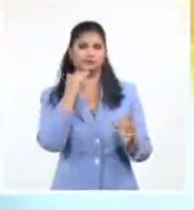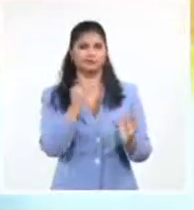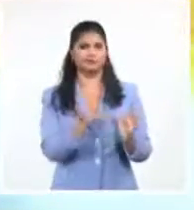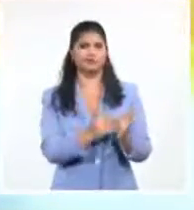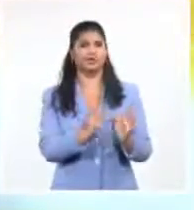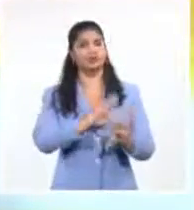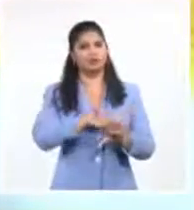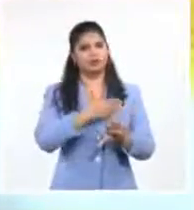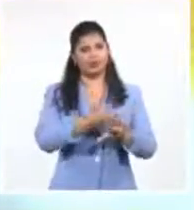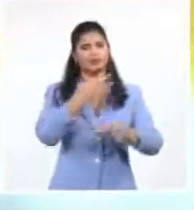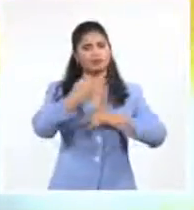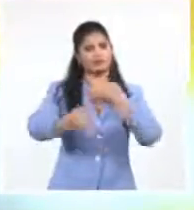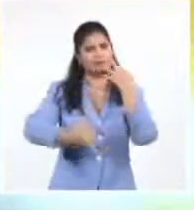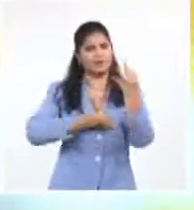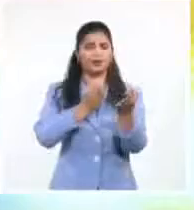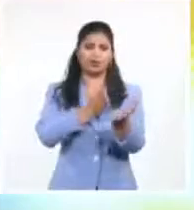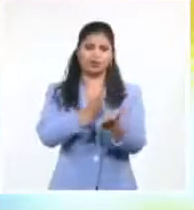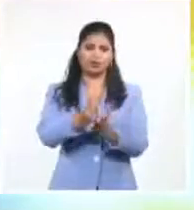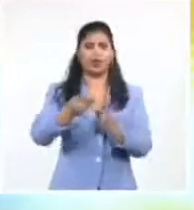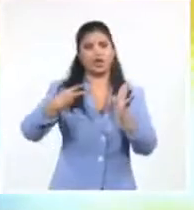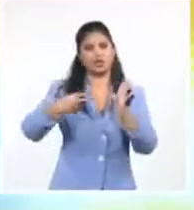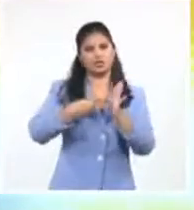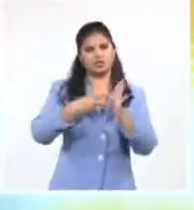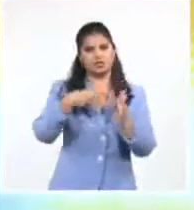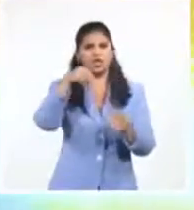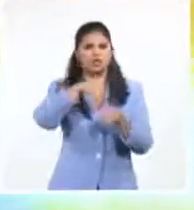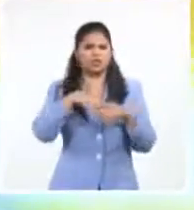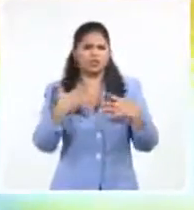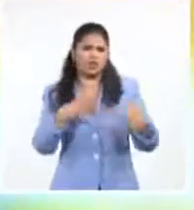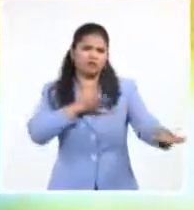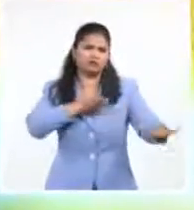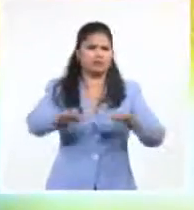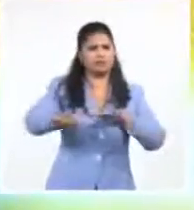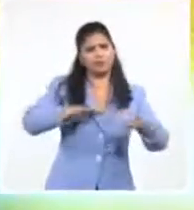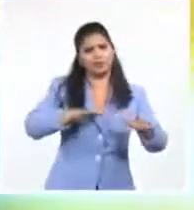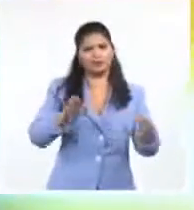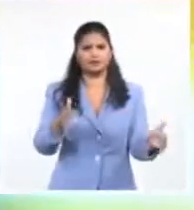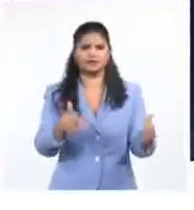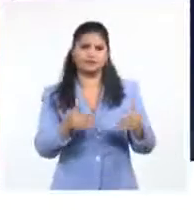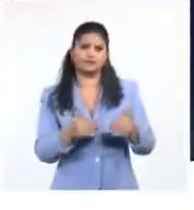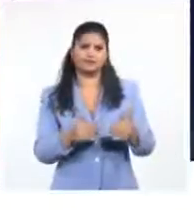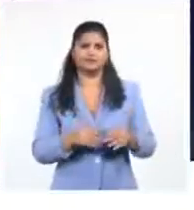en próximos espacios para actualizar las principales noticias del día aún en evolución.